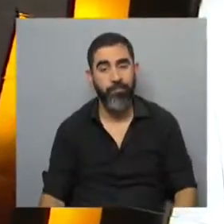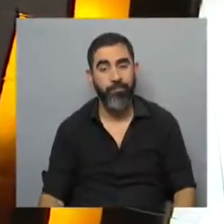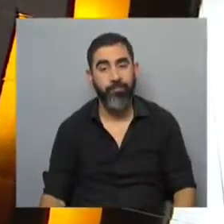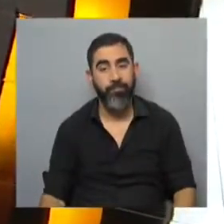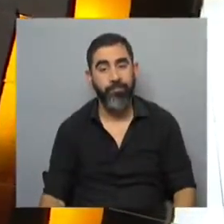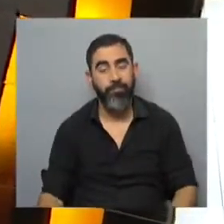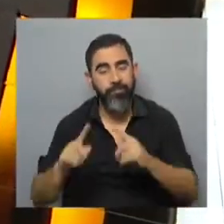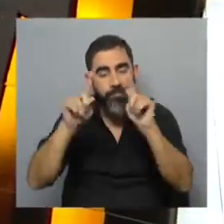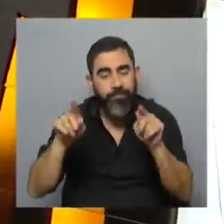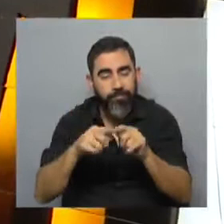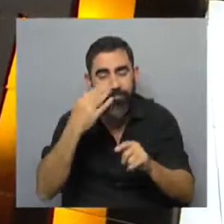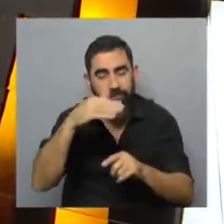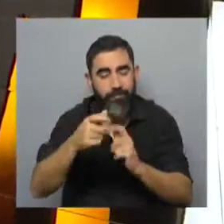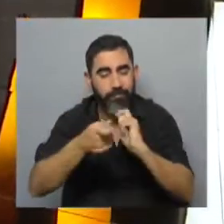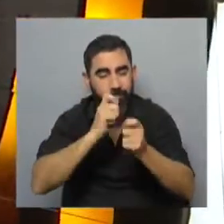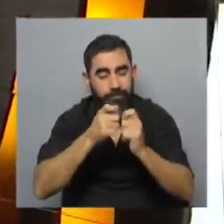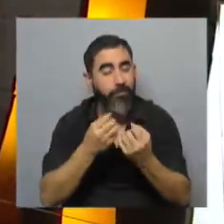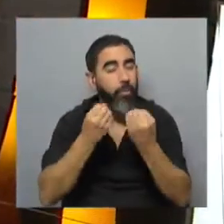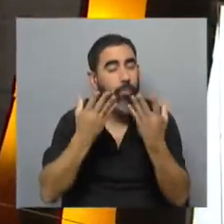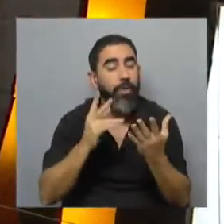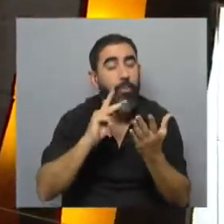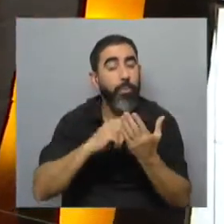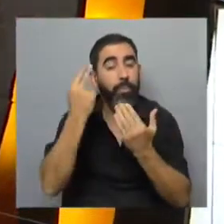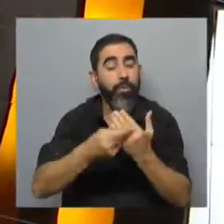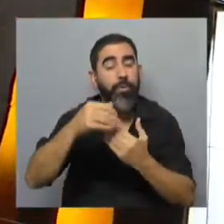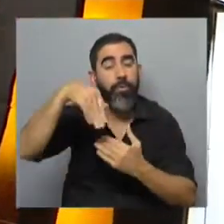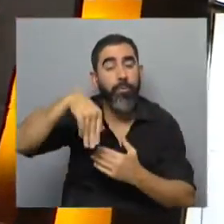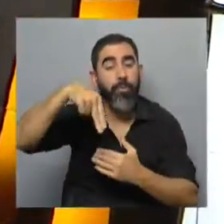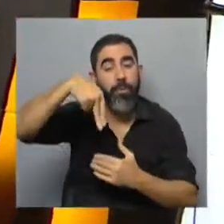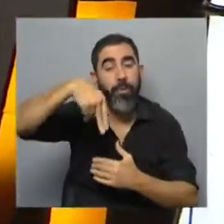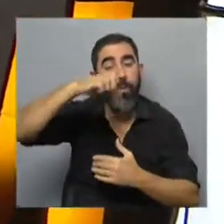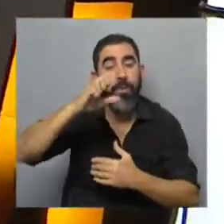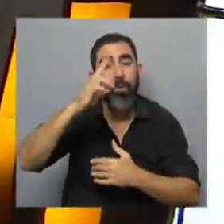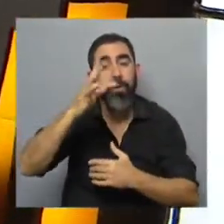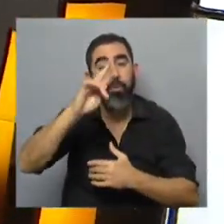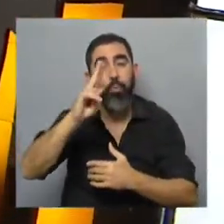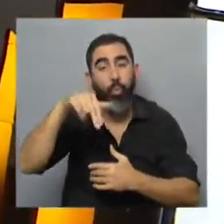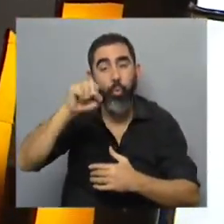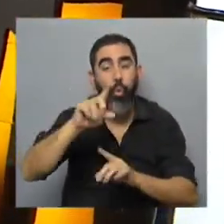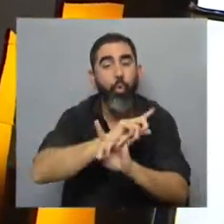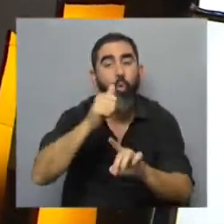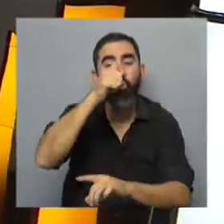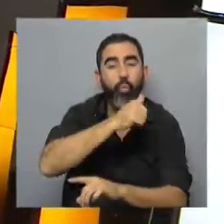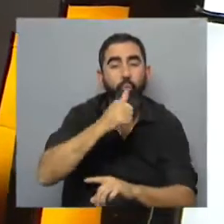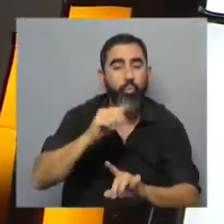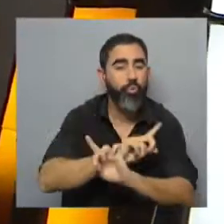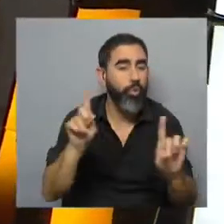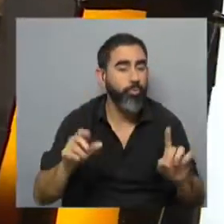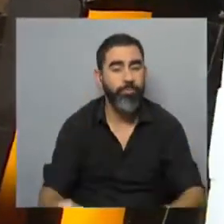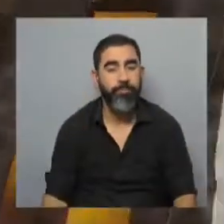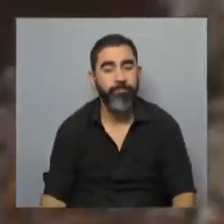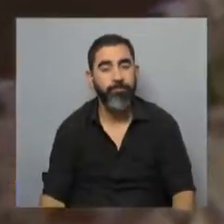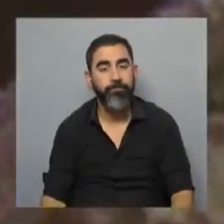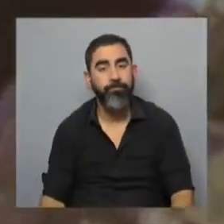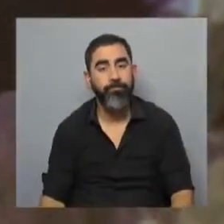Redondeamos en el último tramo de la nota. ¿Por qué el proyecto Neptuno no es una solución? Yo no sé si